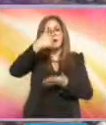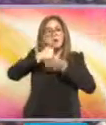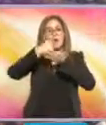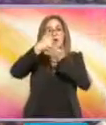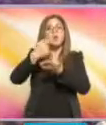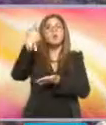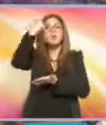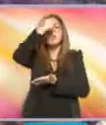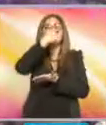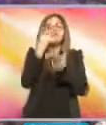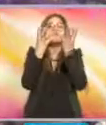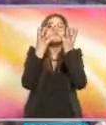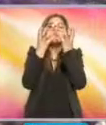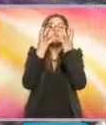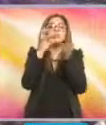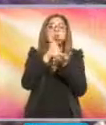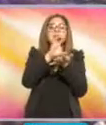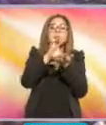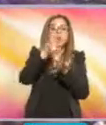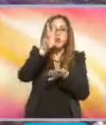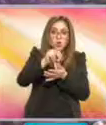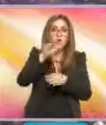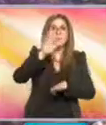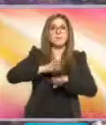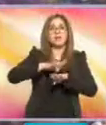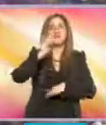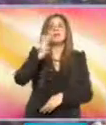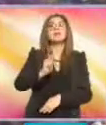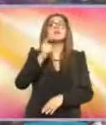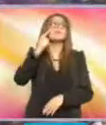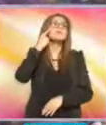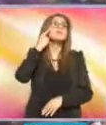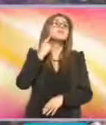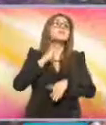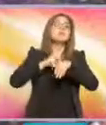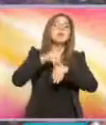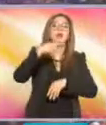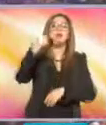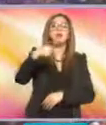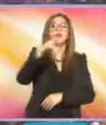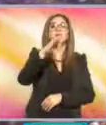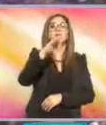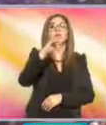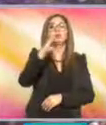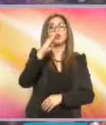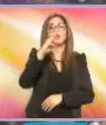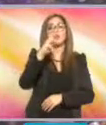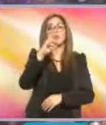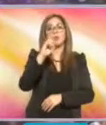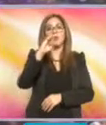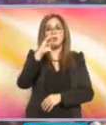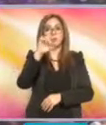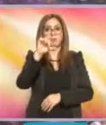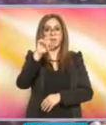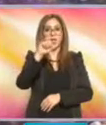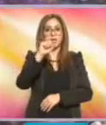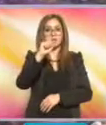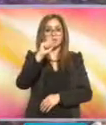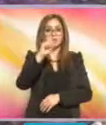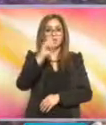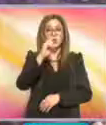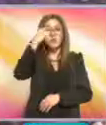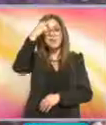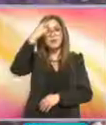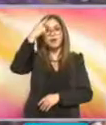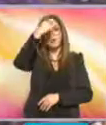además justamente hace eso, estimular el fibroblasto para que pueda solito empezar a volver a generar el colágeno y elastina que